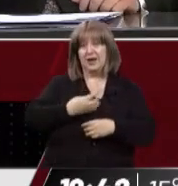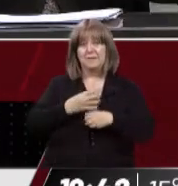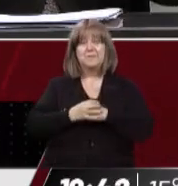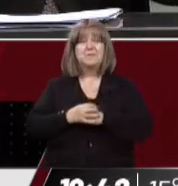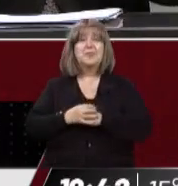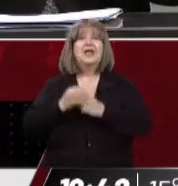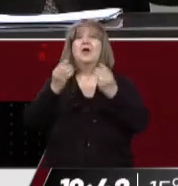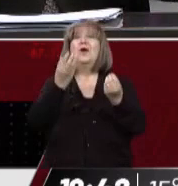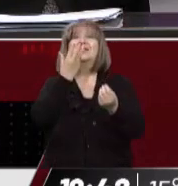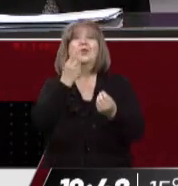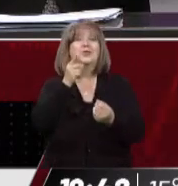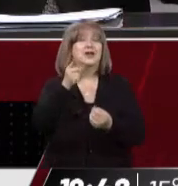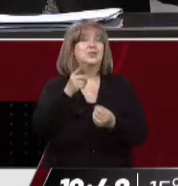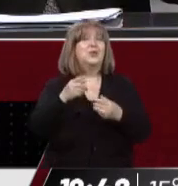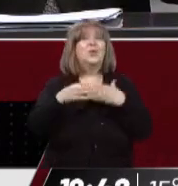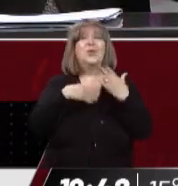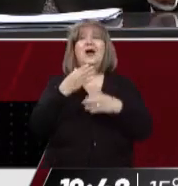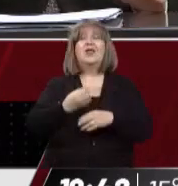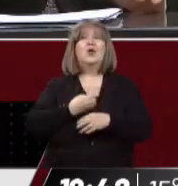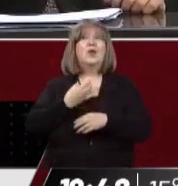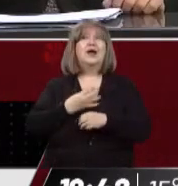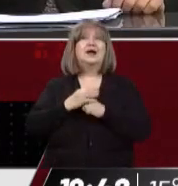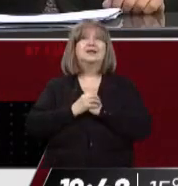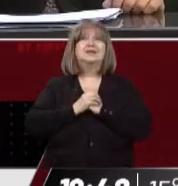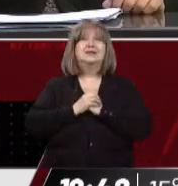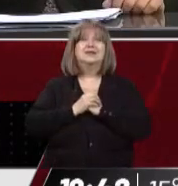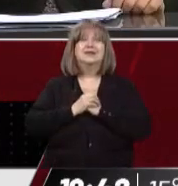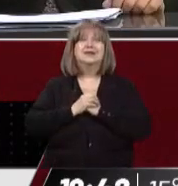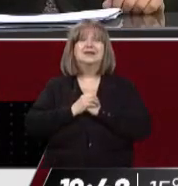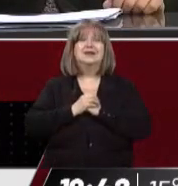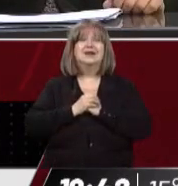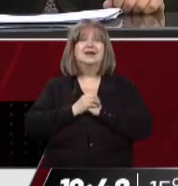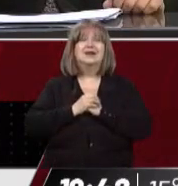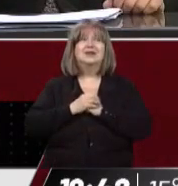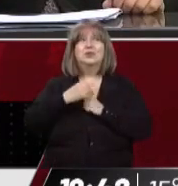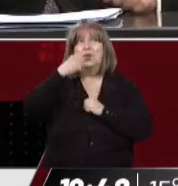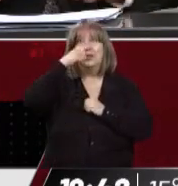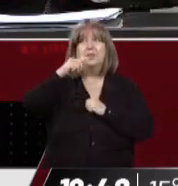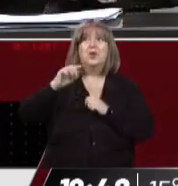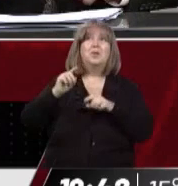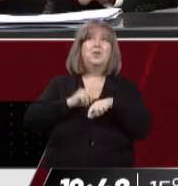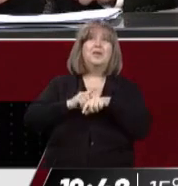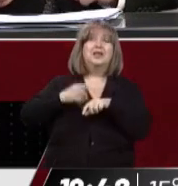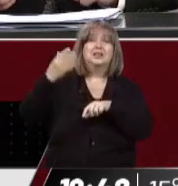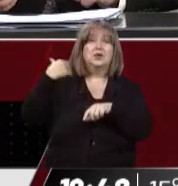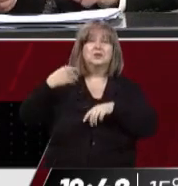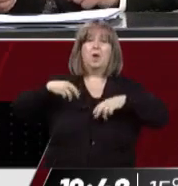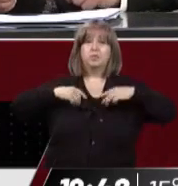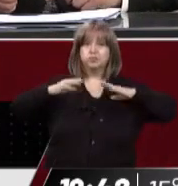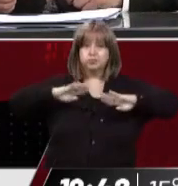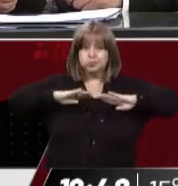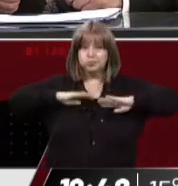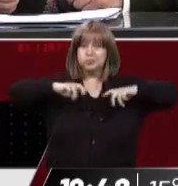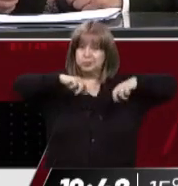nombrarme un jugador de Huracán, aunque sea de cualquier época? Yo hasta el último tiempo estuve entrenando antes de venir para